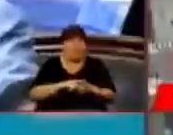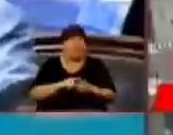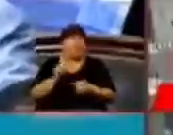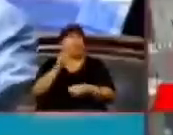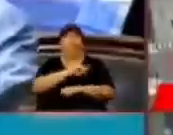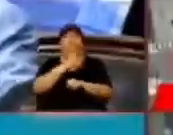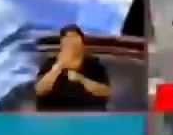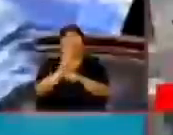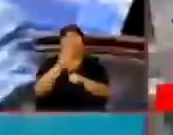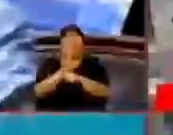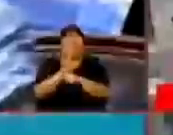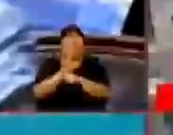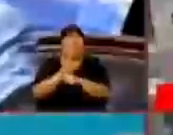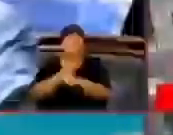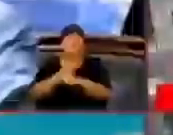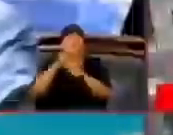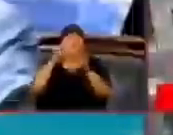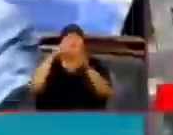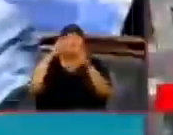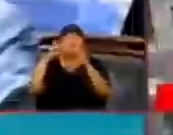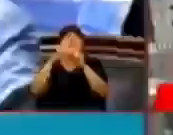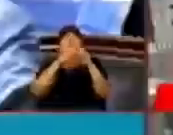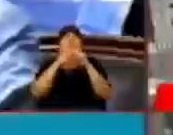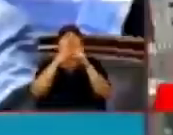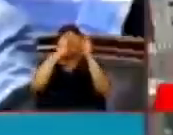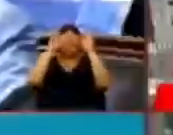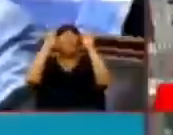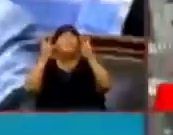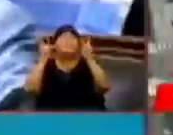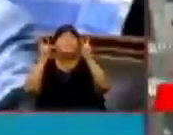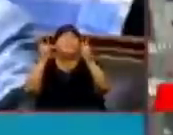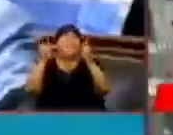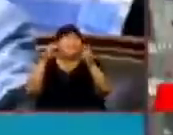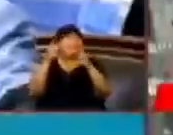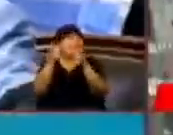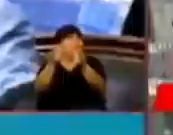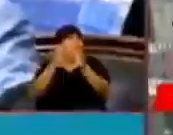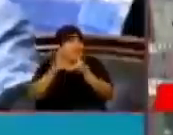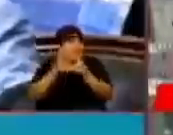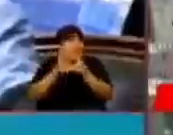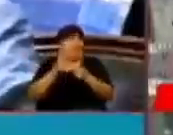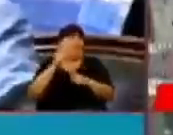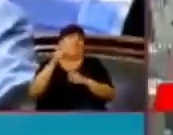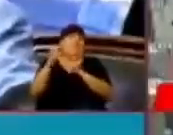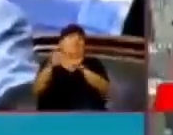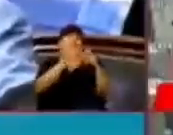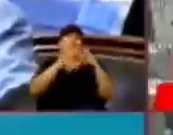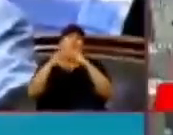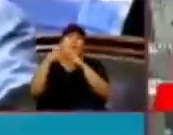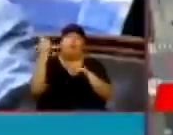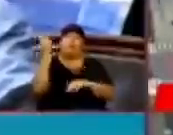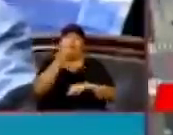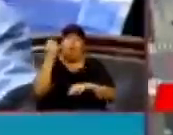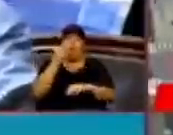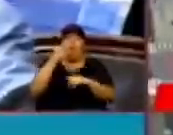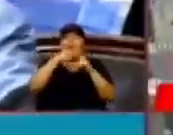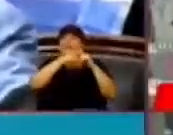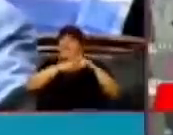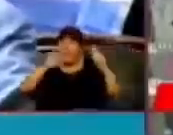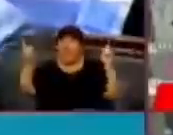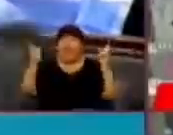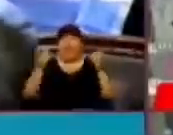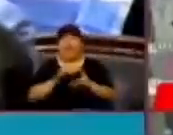y demás, que es la contingencia de los litigios, los juicios, la regulación. Pero el costo del salario en la estructura de las